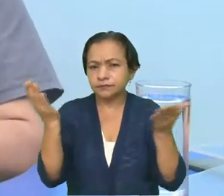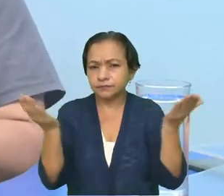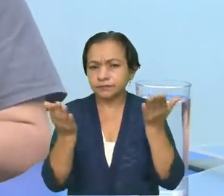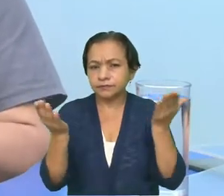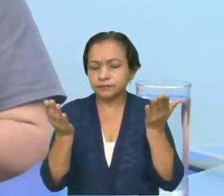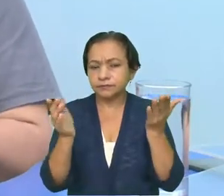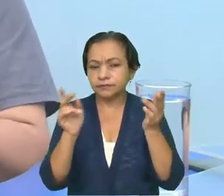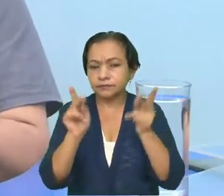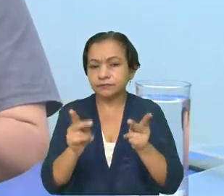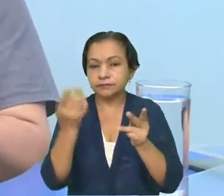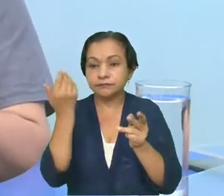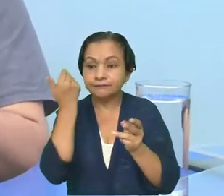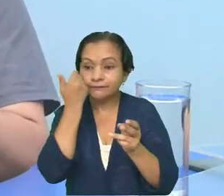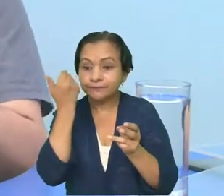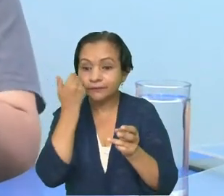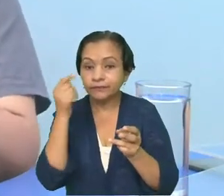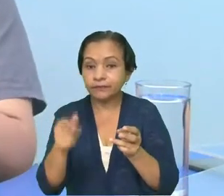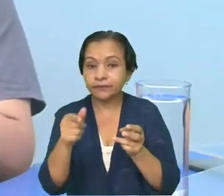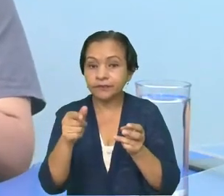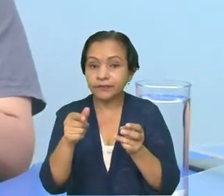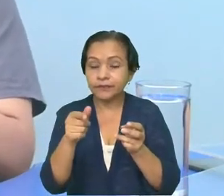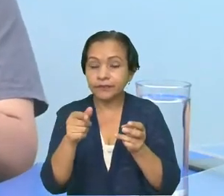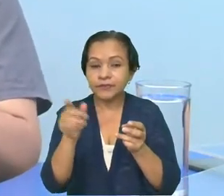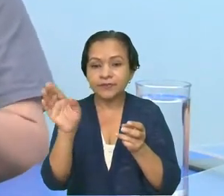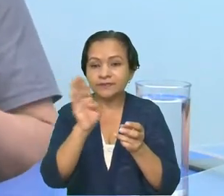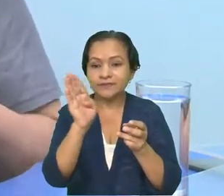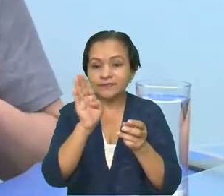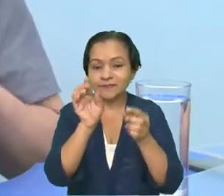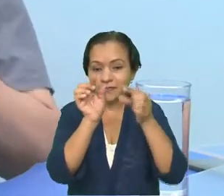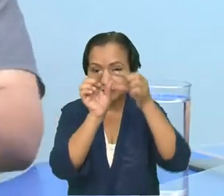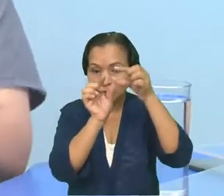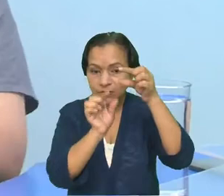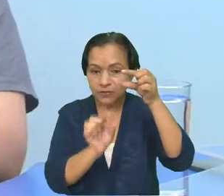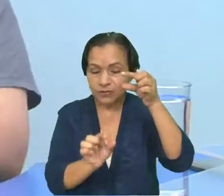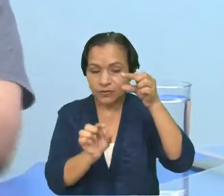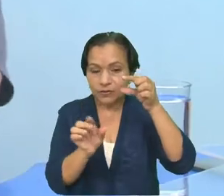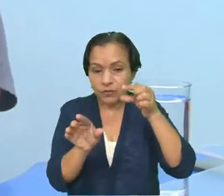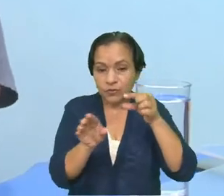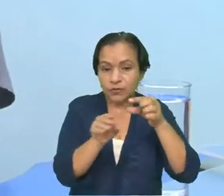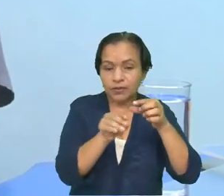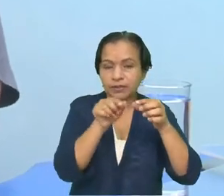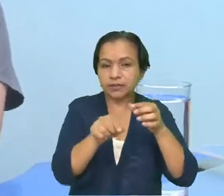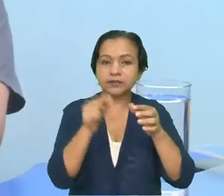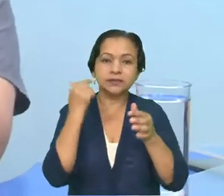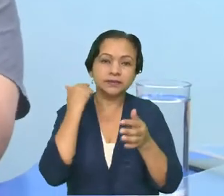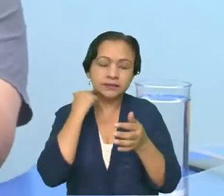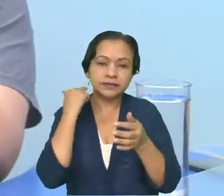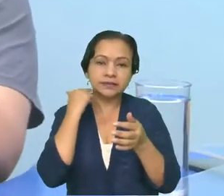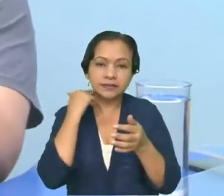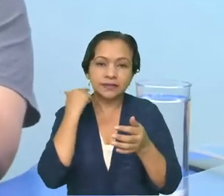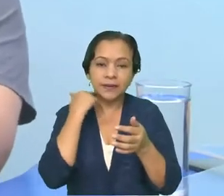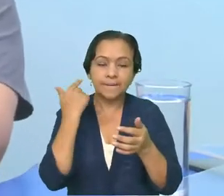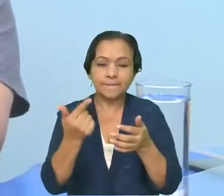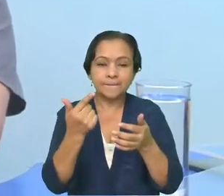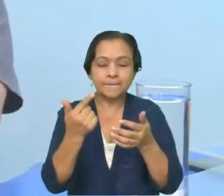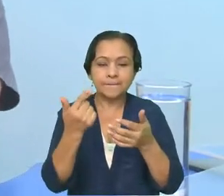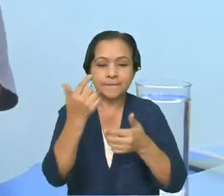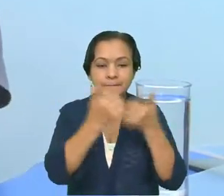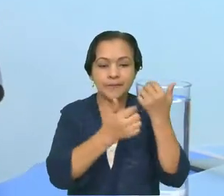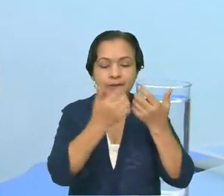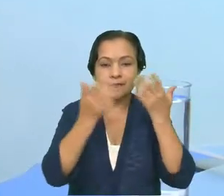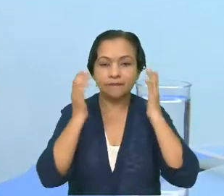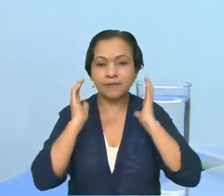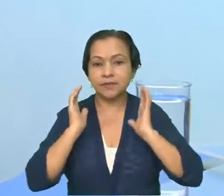se encuentra que el paciente tiene una lesión en la sustancia blanca, se infiere que siempre va a ser esclerosis múltiple o